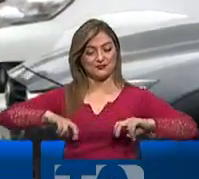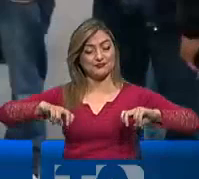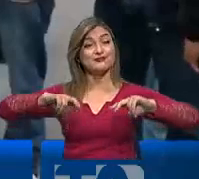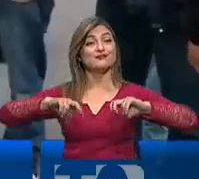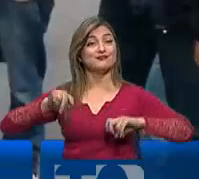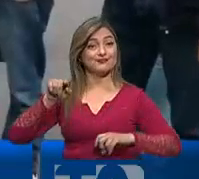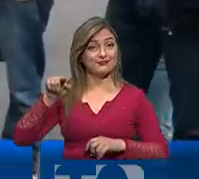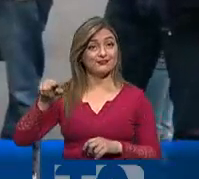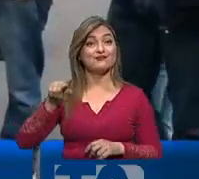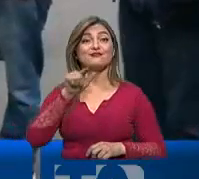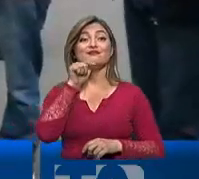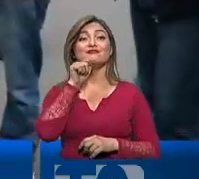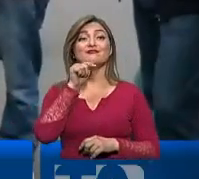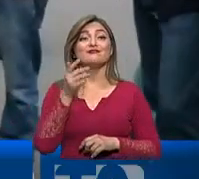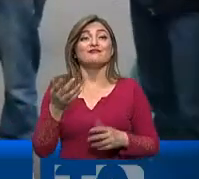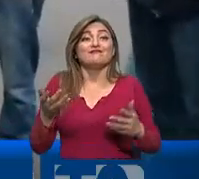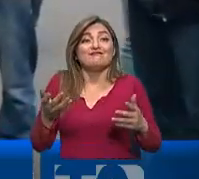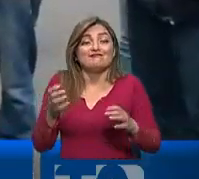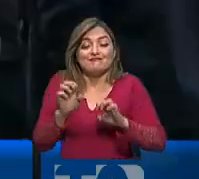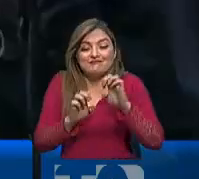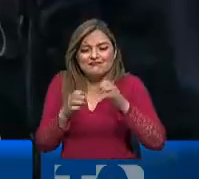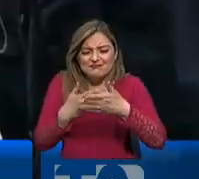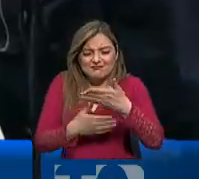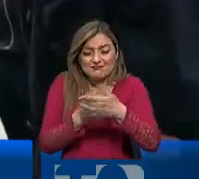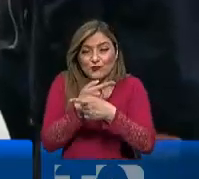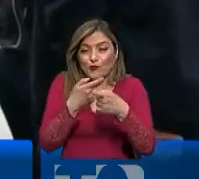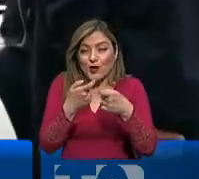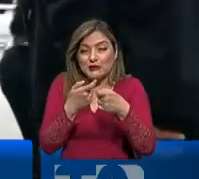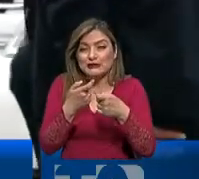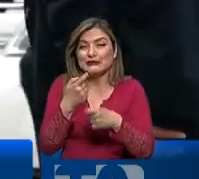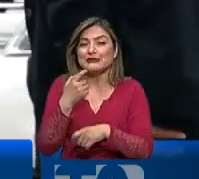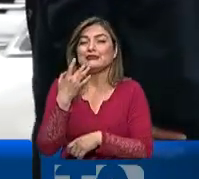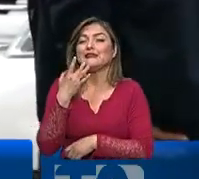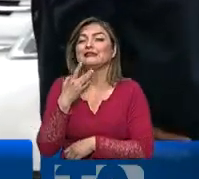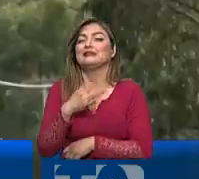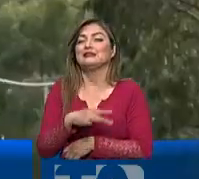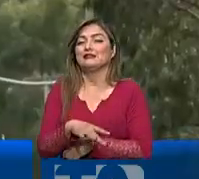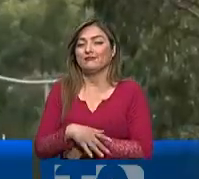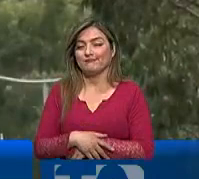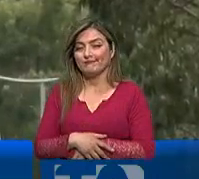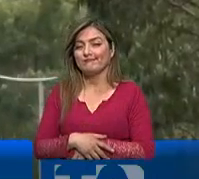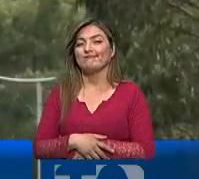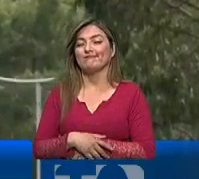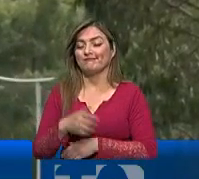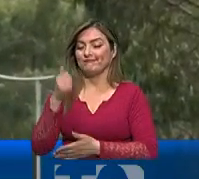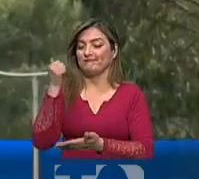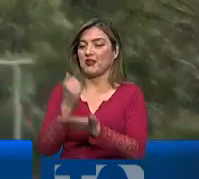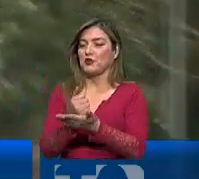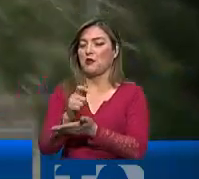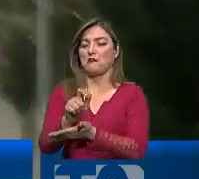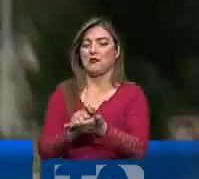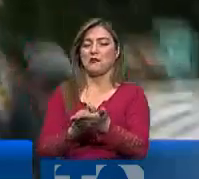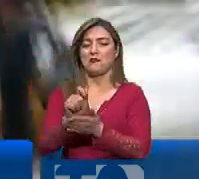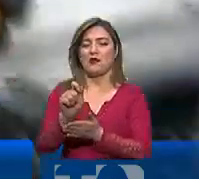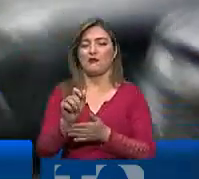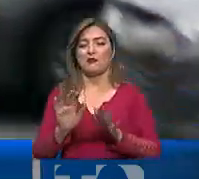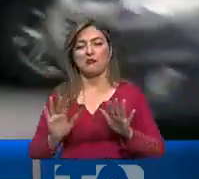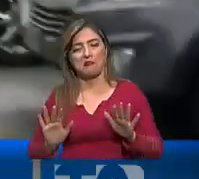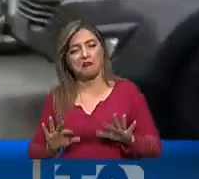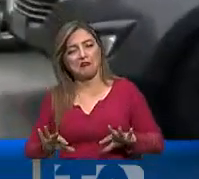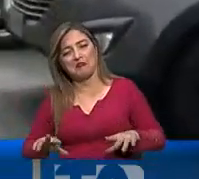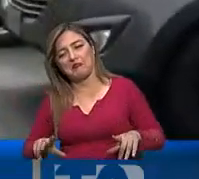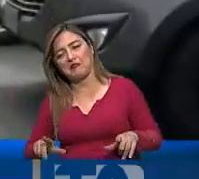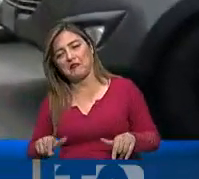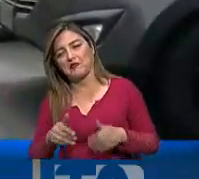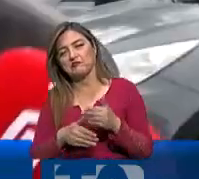posible complicidad de quienes no detectaron los documentos fraudulentos en esa provincia y dieron paso a la matriculación sin cumplir los